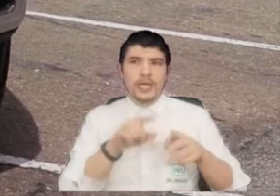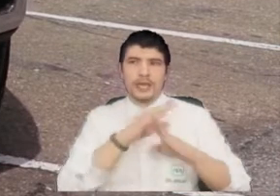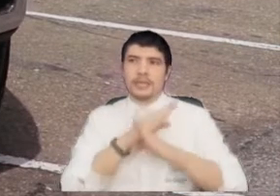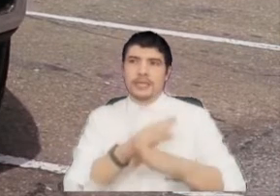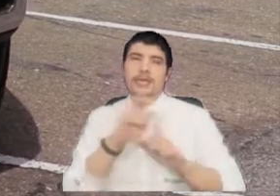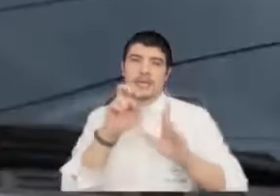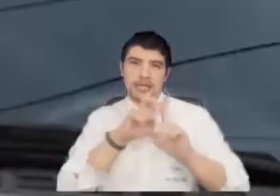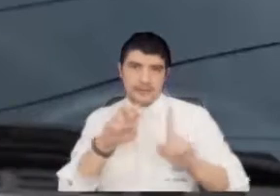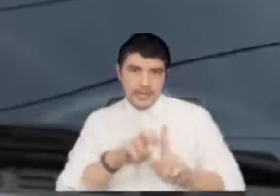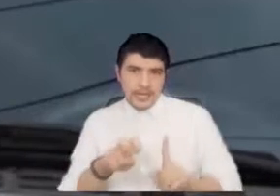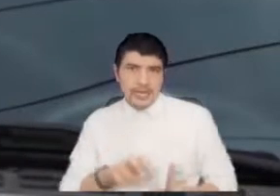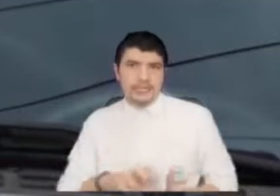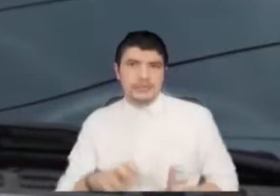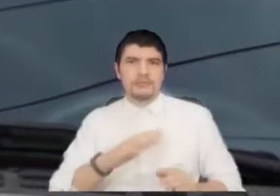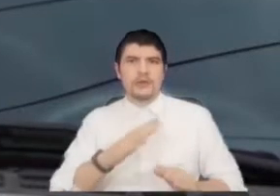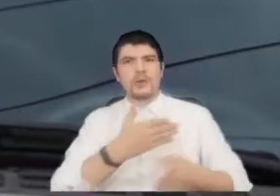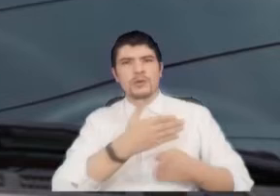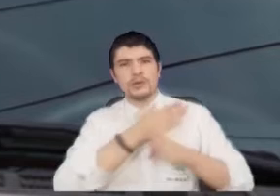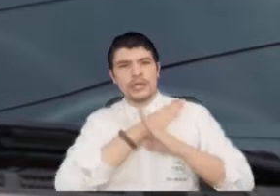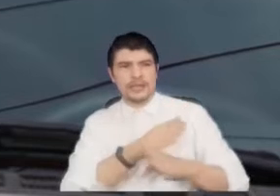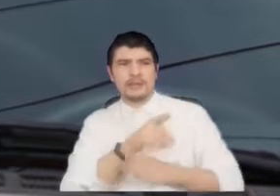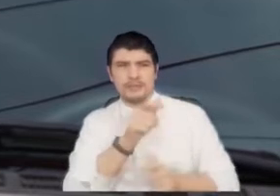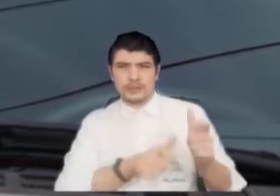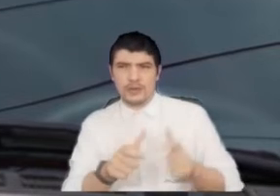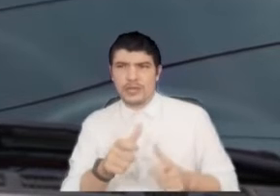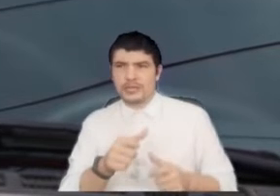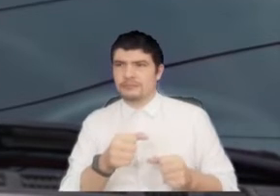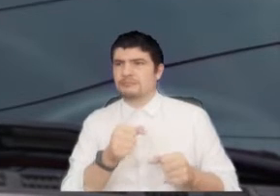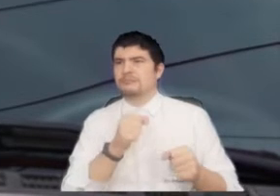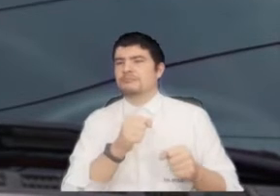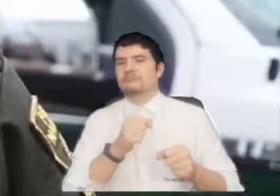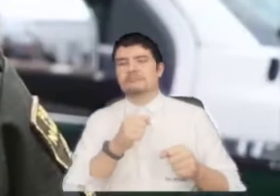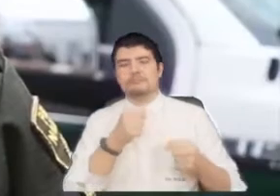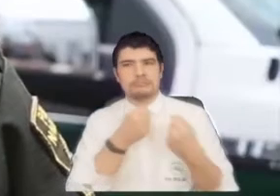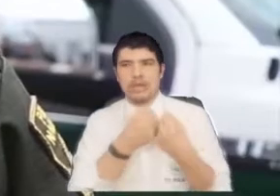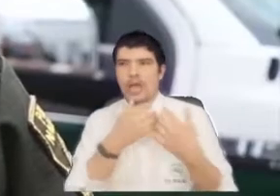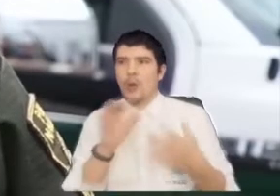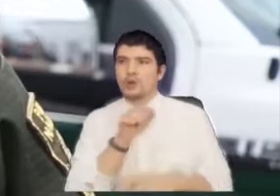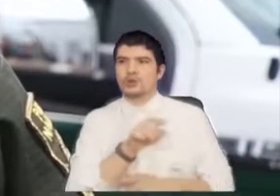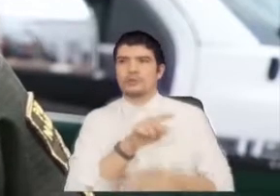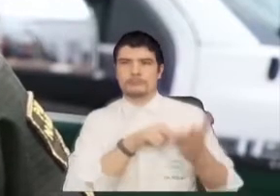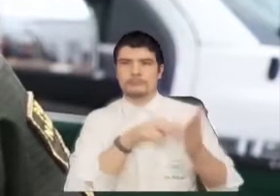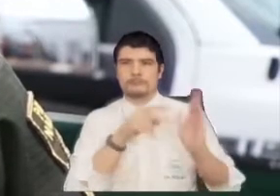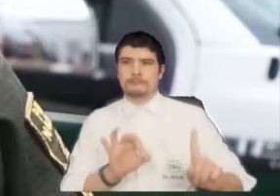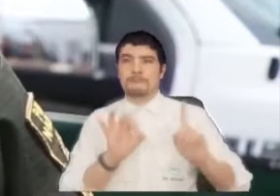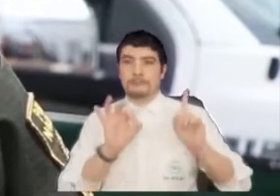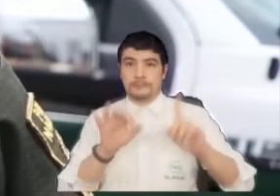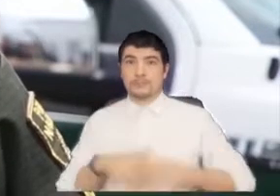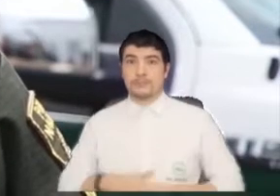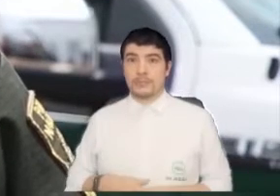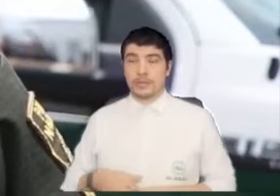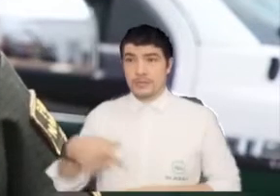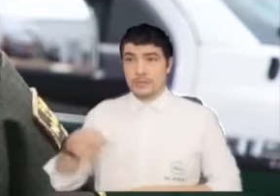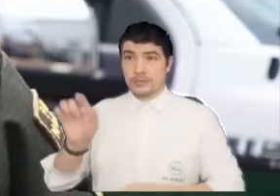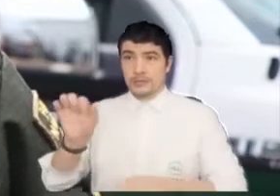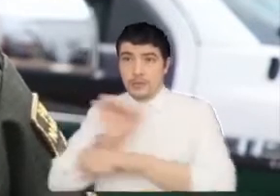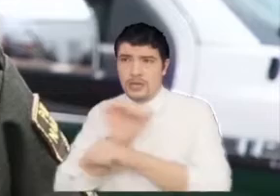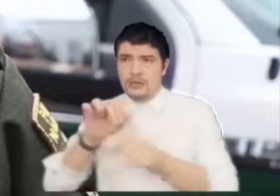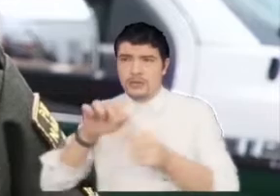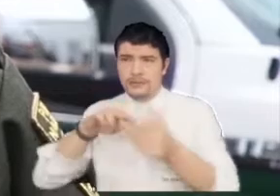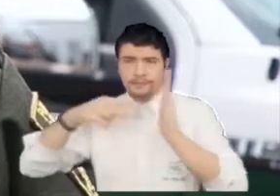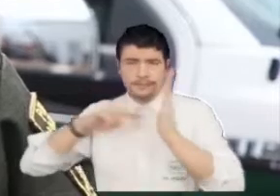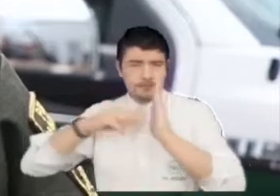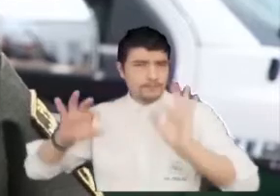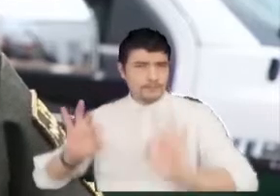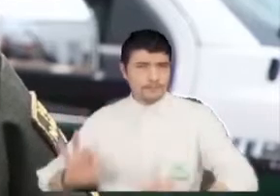a responsables y prevenir asesinatos gracias a su alta tecnología. Esta tecnología facilita, digamos, tener menos